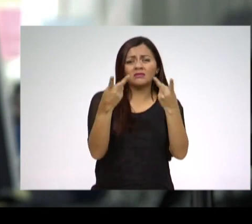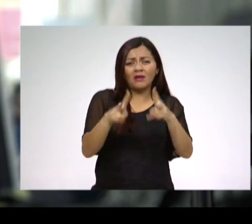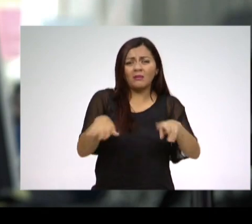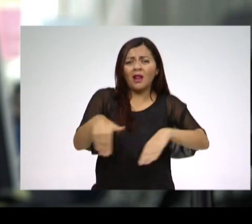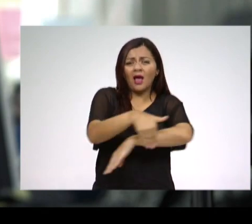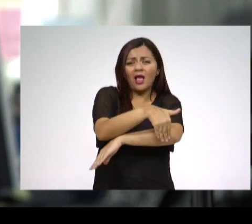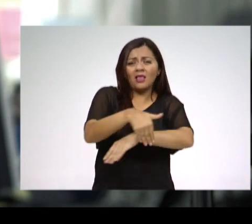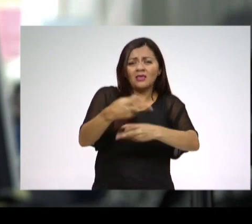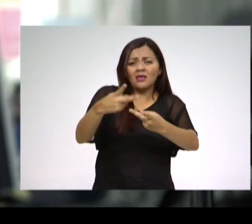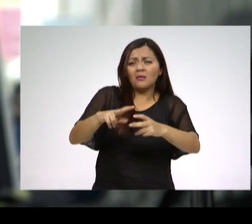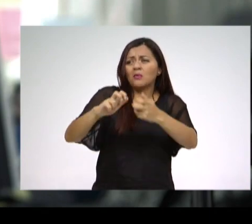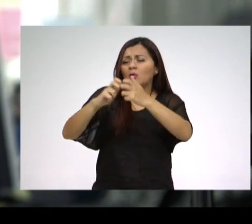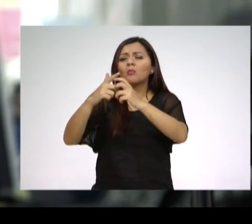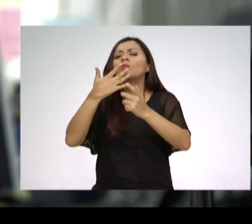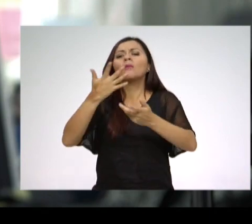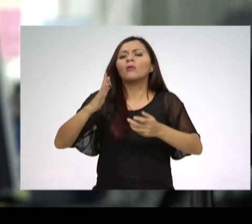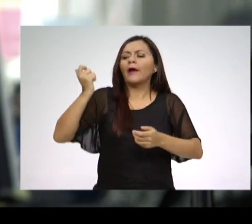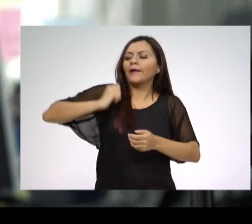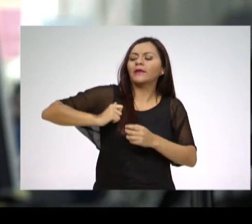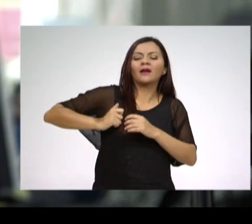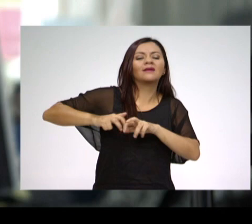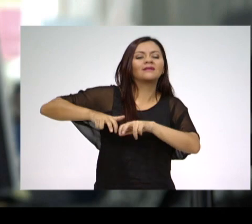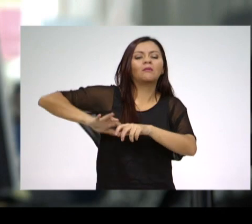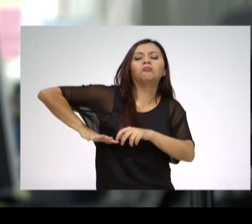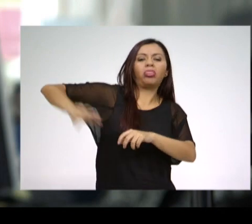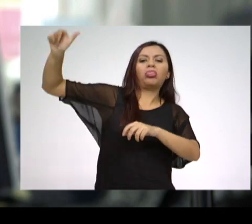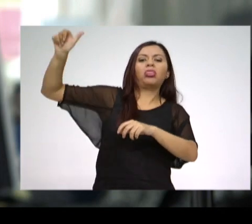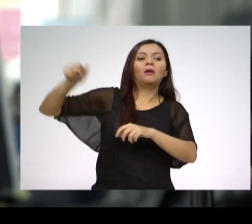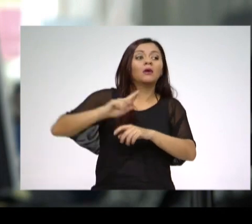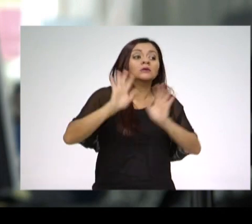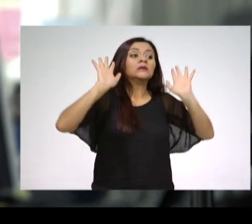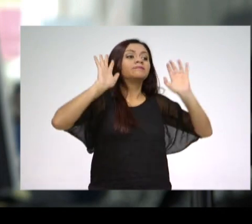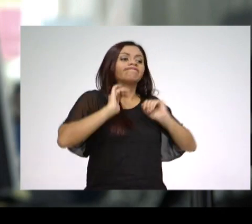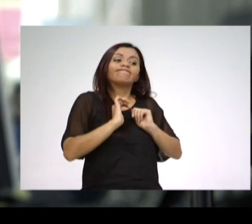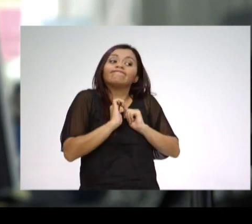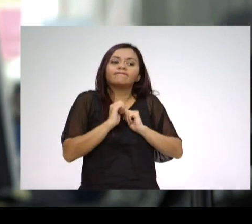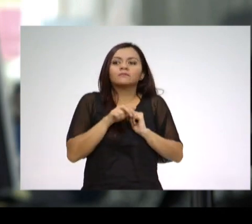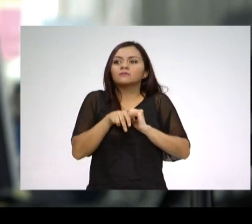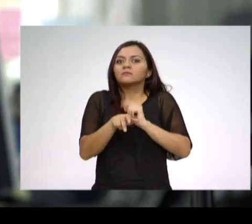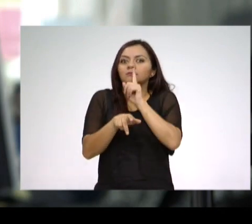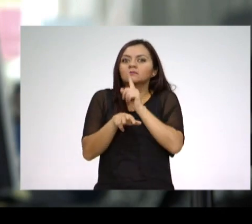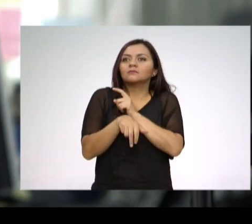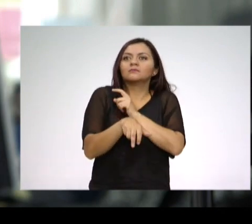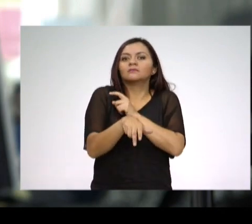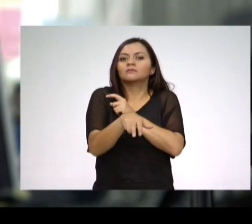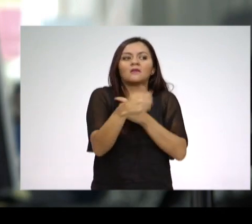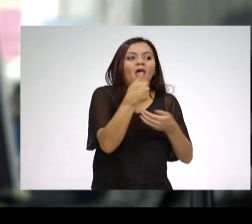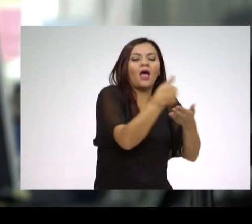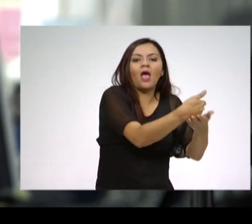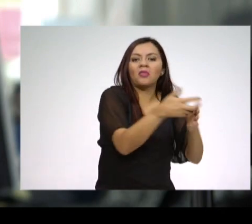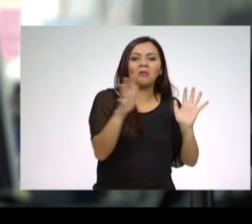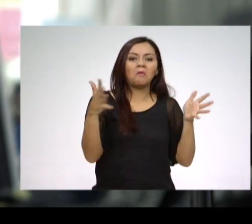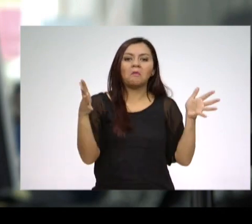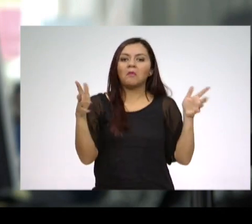calle. Si te roban, absolutamente nadie dice nada. Que no es solamente por temor, ¿no? Sino también por